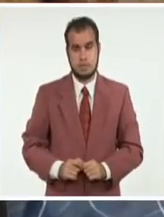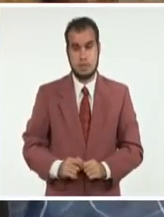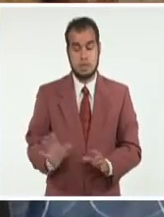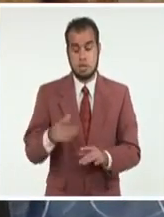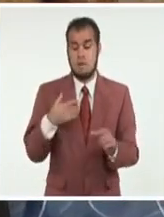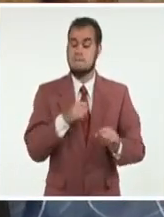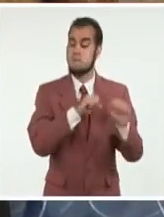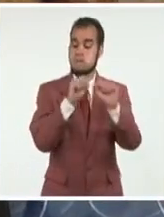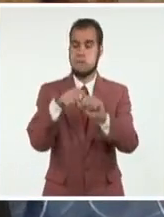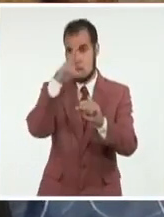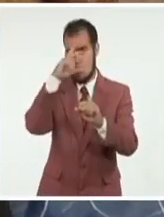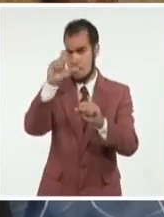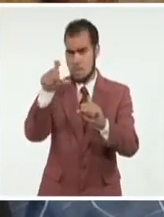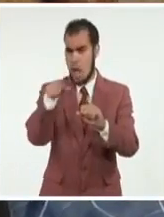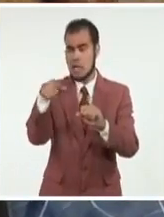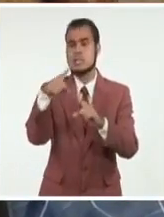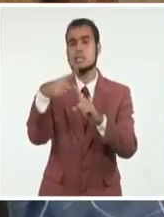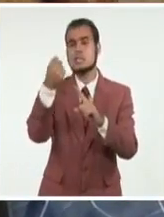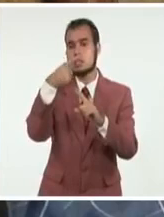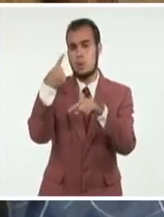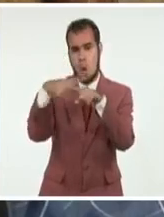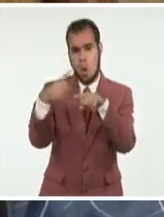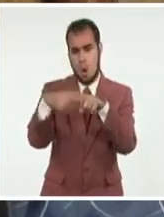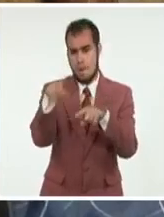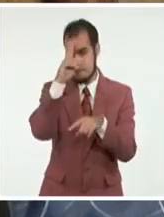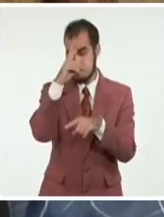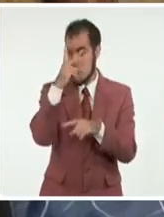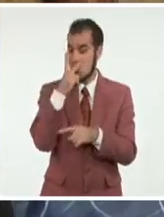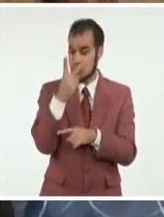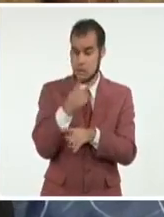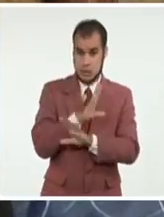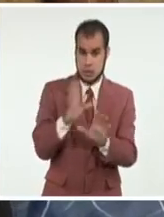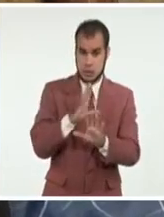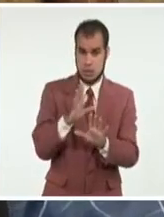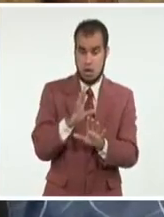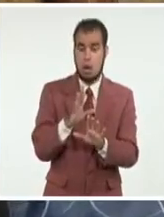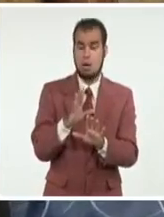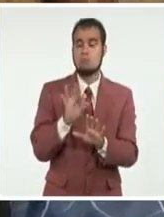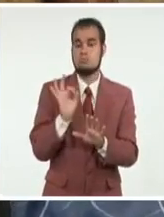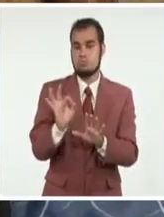me hicieron el tratamiento médico, y ahí los médicos